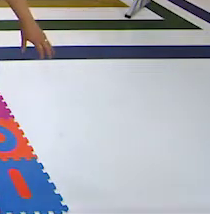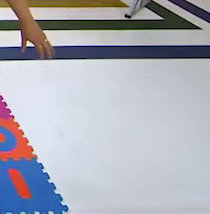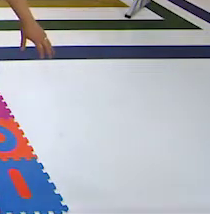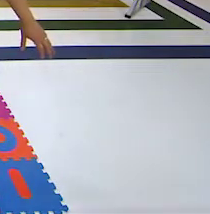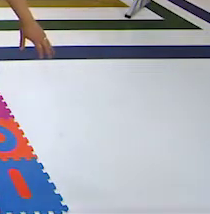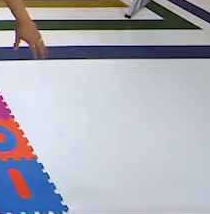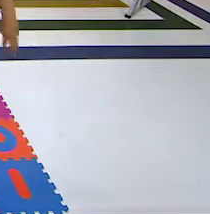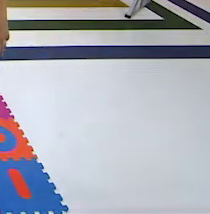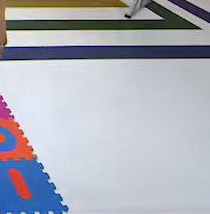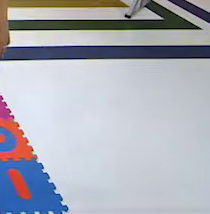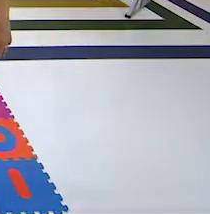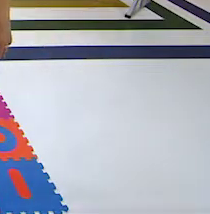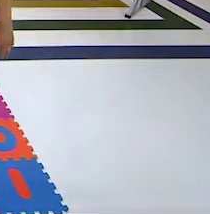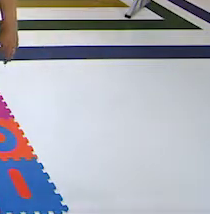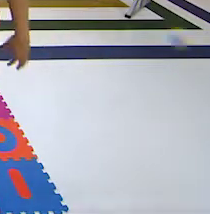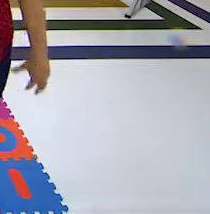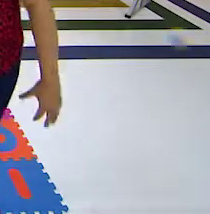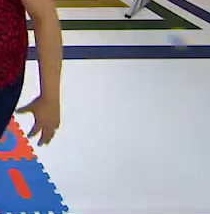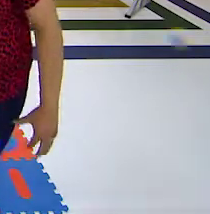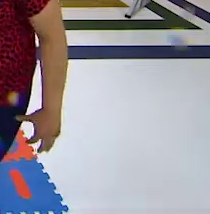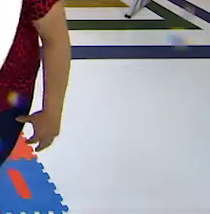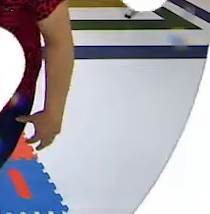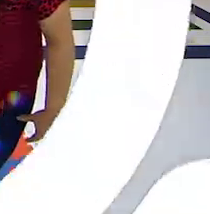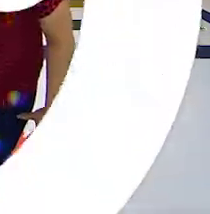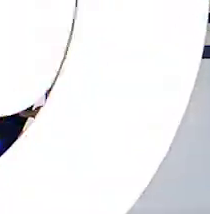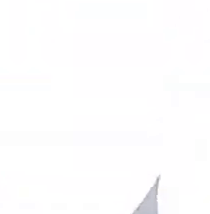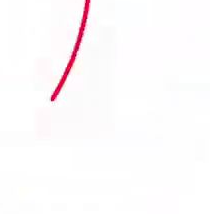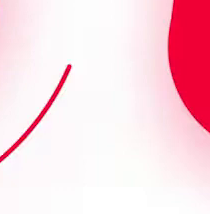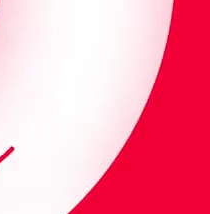ay, ay. Huele riquísimo.